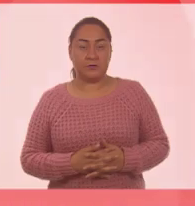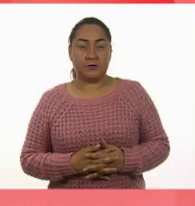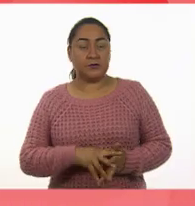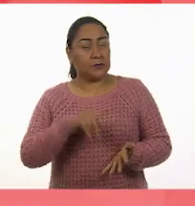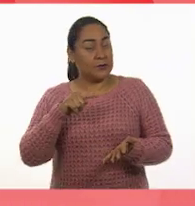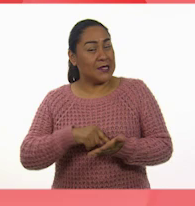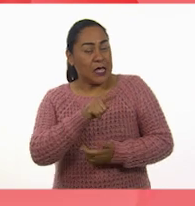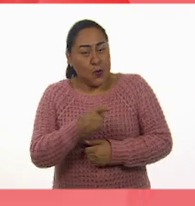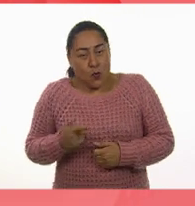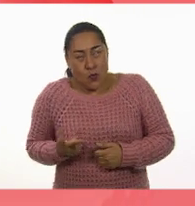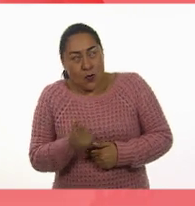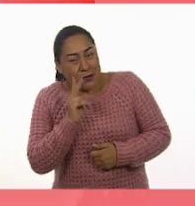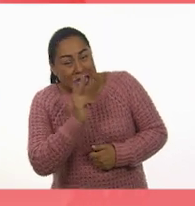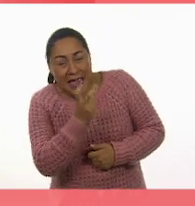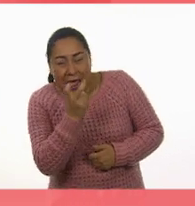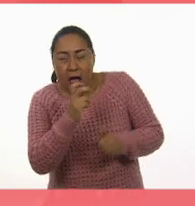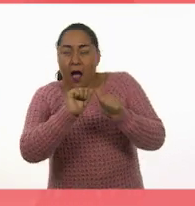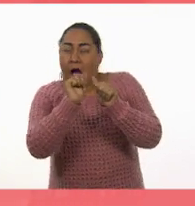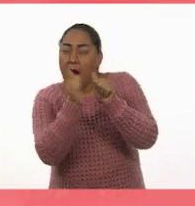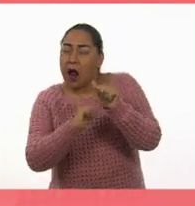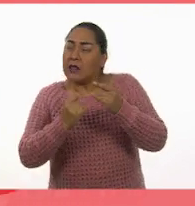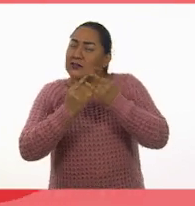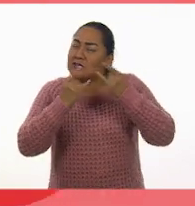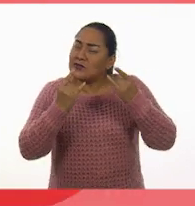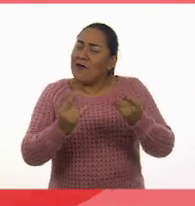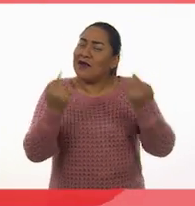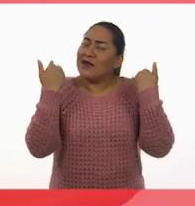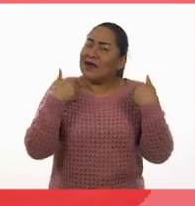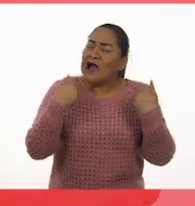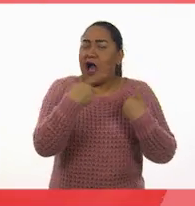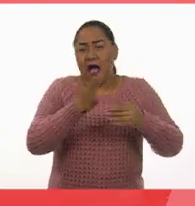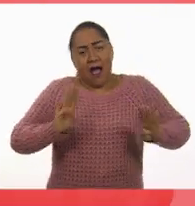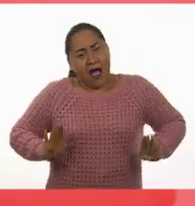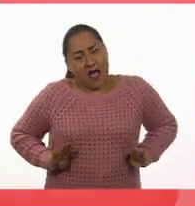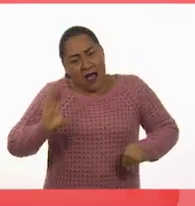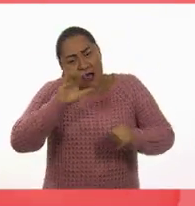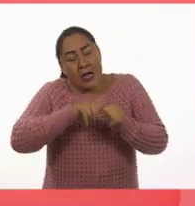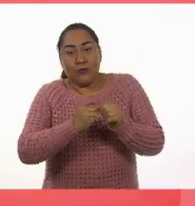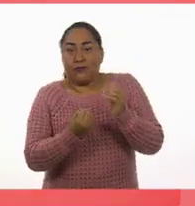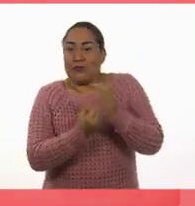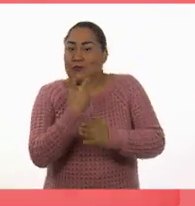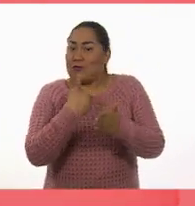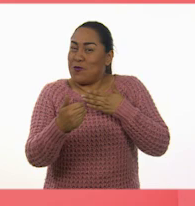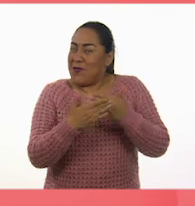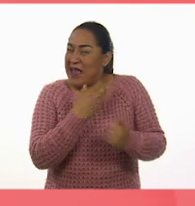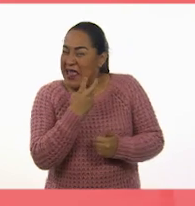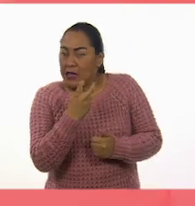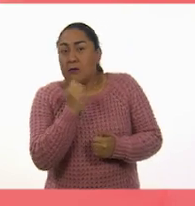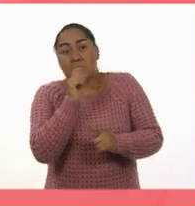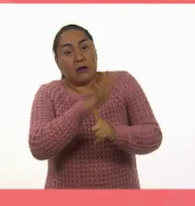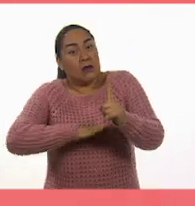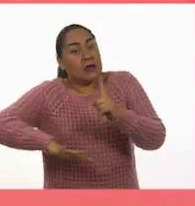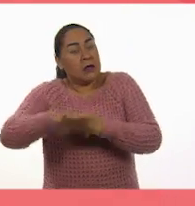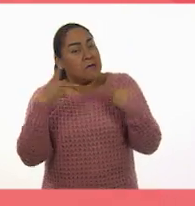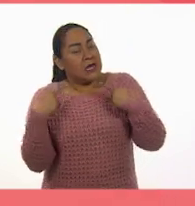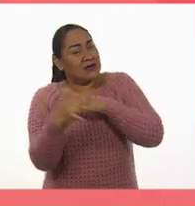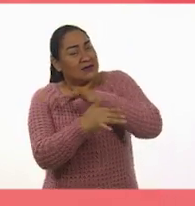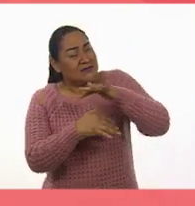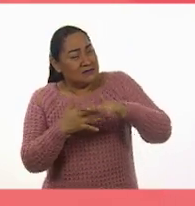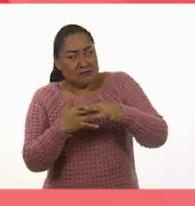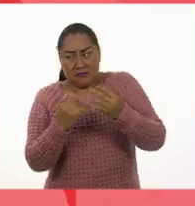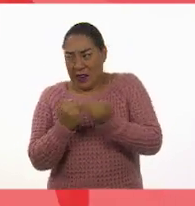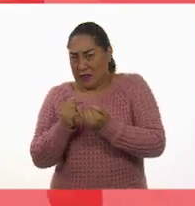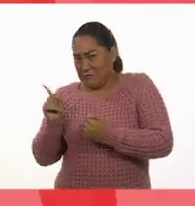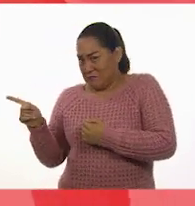Guanajuato es eso, arte, historia, aventura, tradición y vanguardia. Es su gente, como él, como